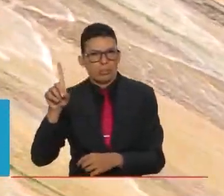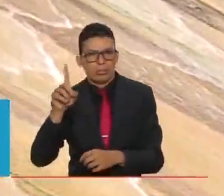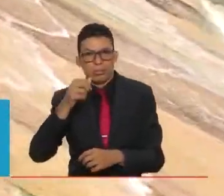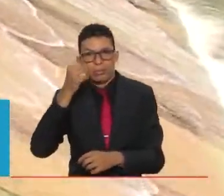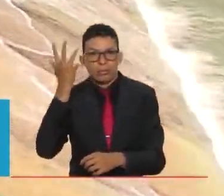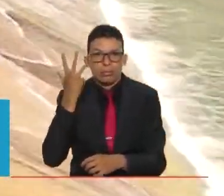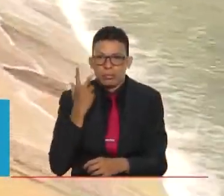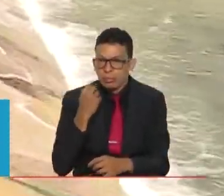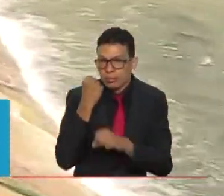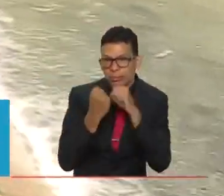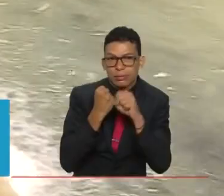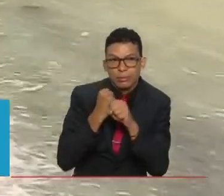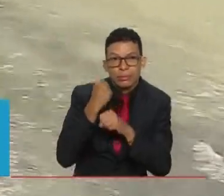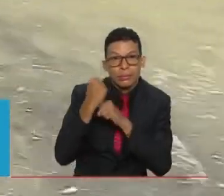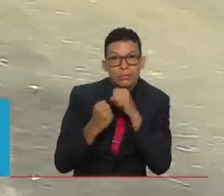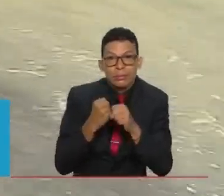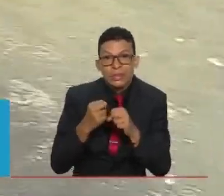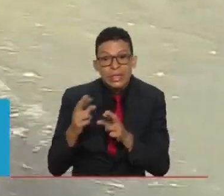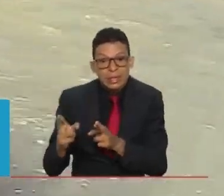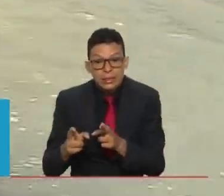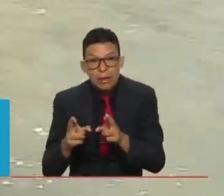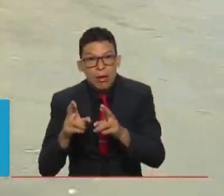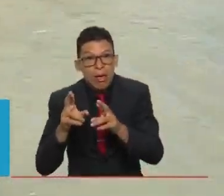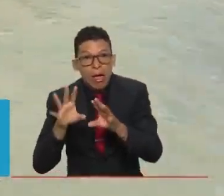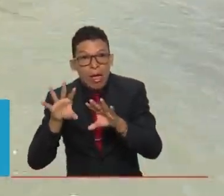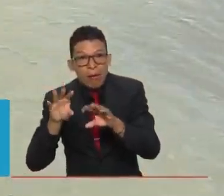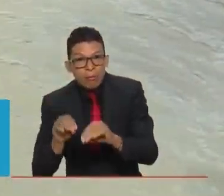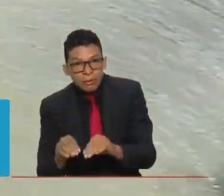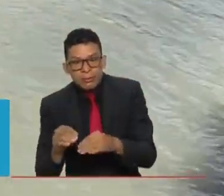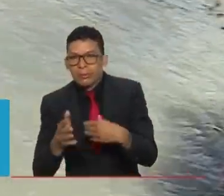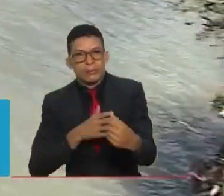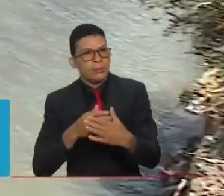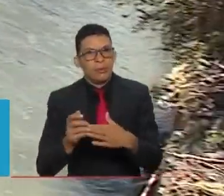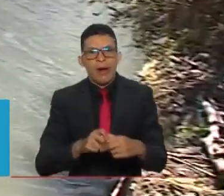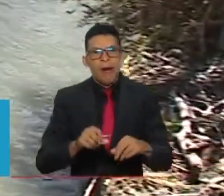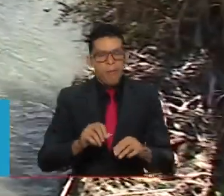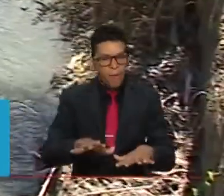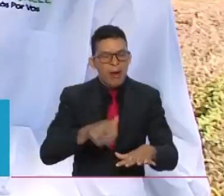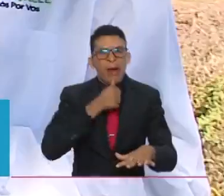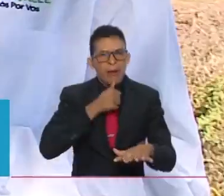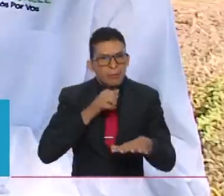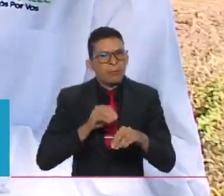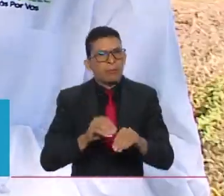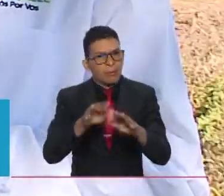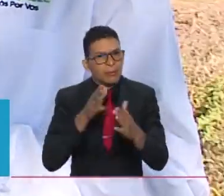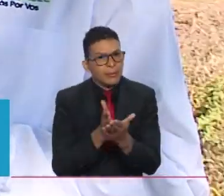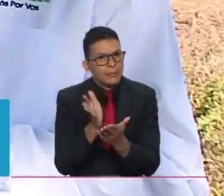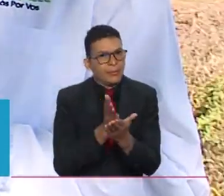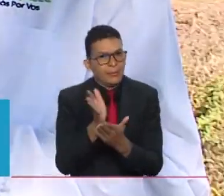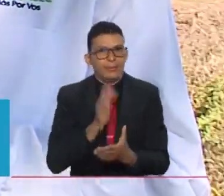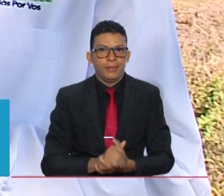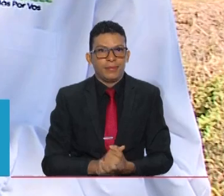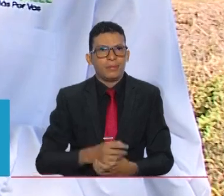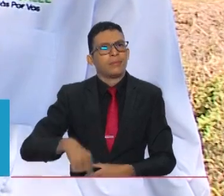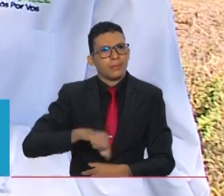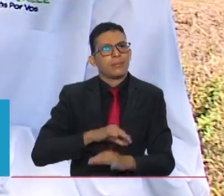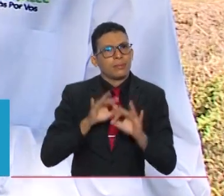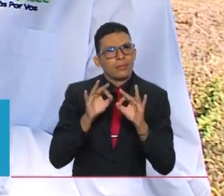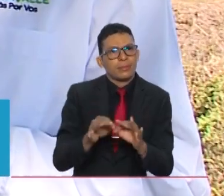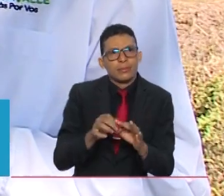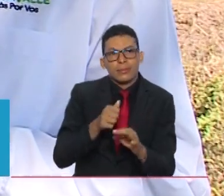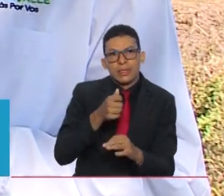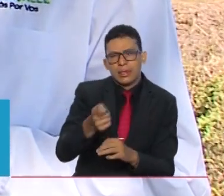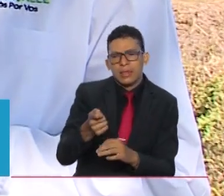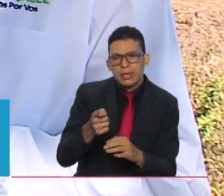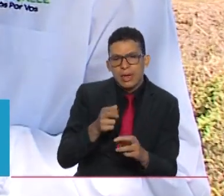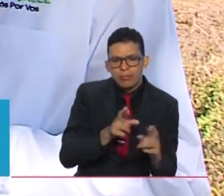los ríos que lo abastecen se secan por cuenta del temido fenómeno del Niño. Es decir, que podemos estar hablando de que el río Pescador